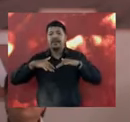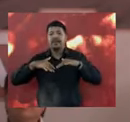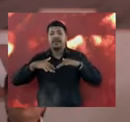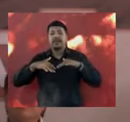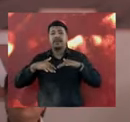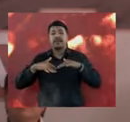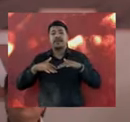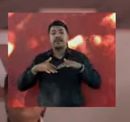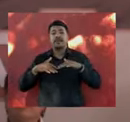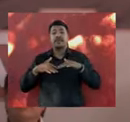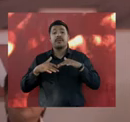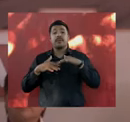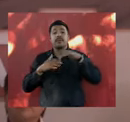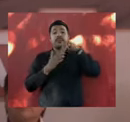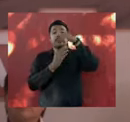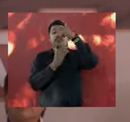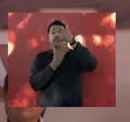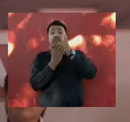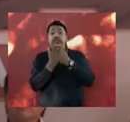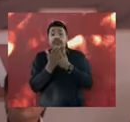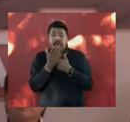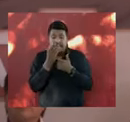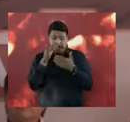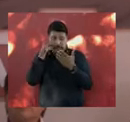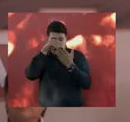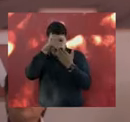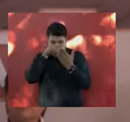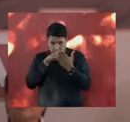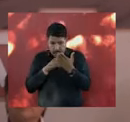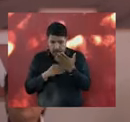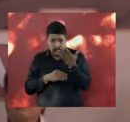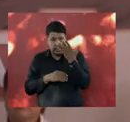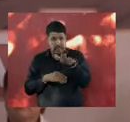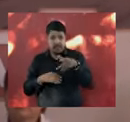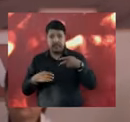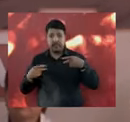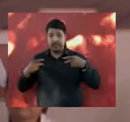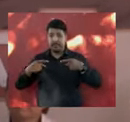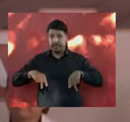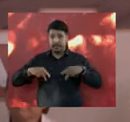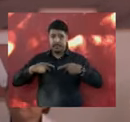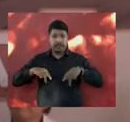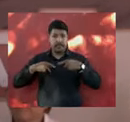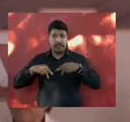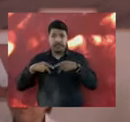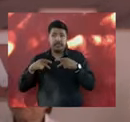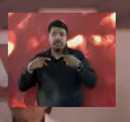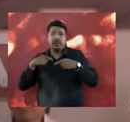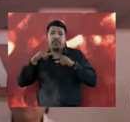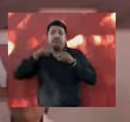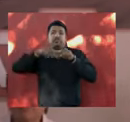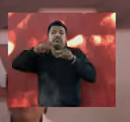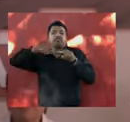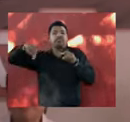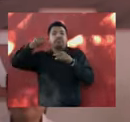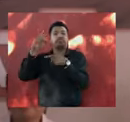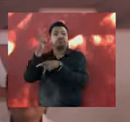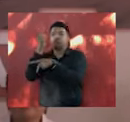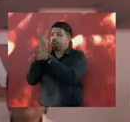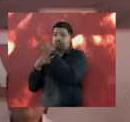hagan una lista de 10 personas. ¿Ves? De los que no vinieron hoy, ¿sí?